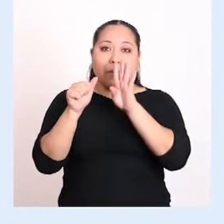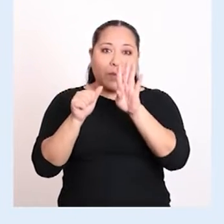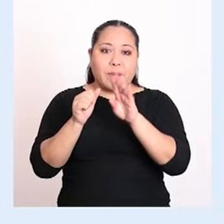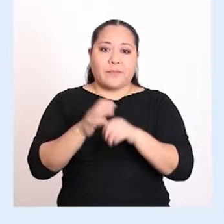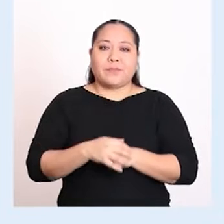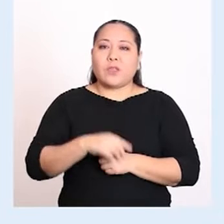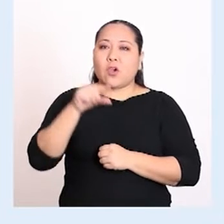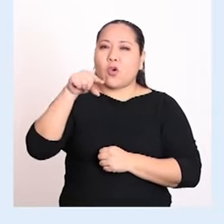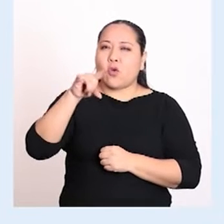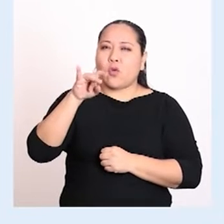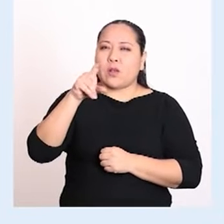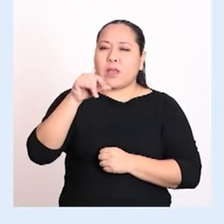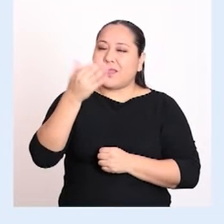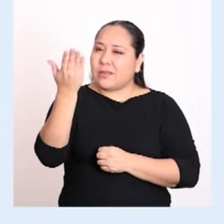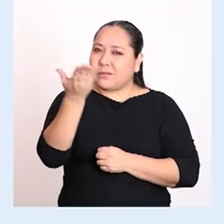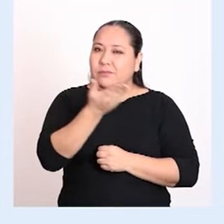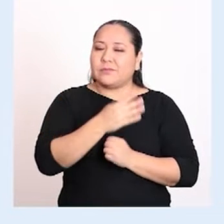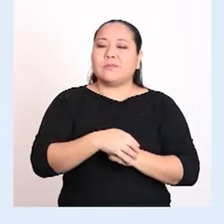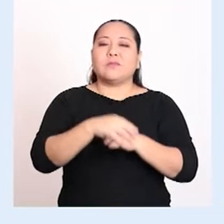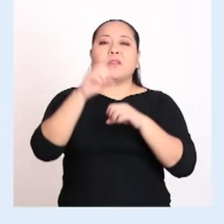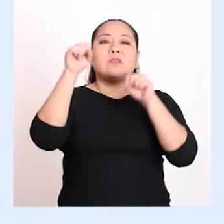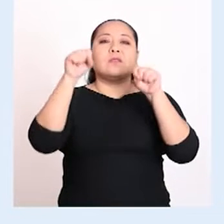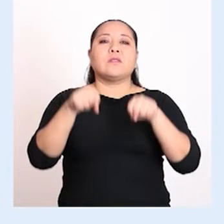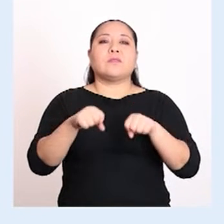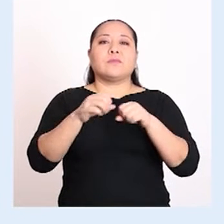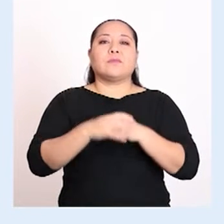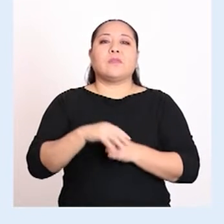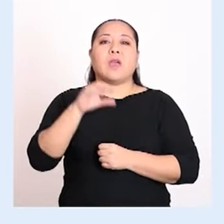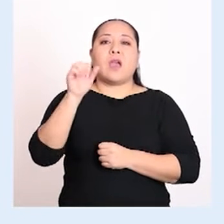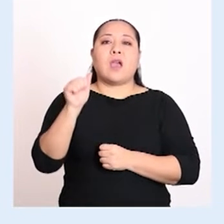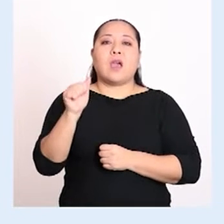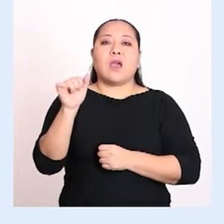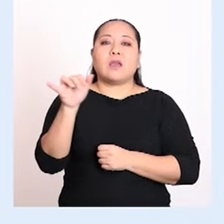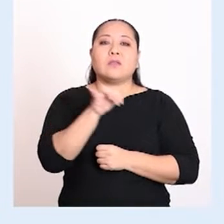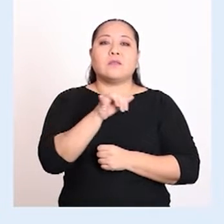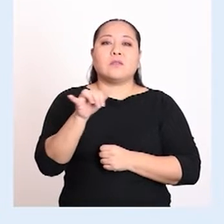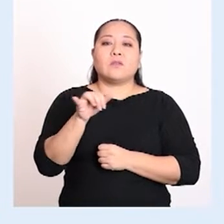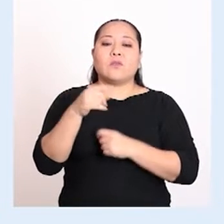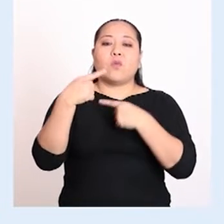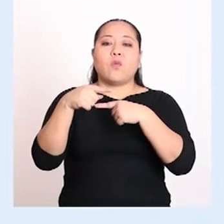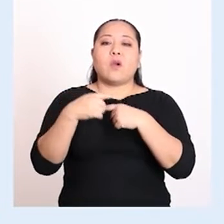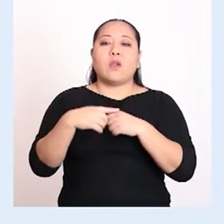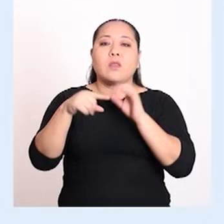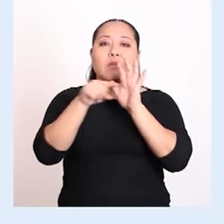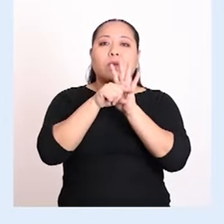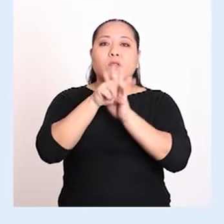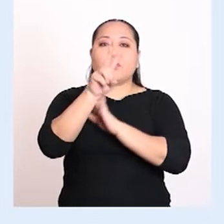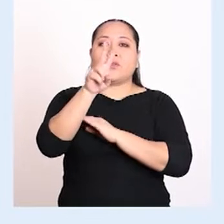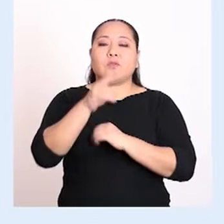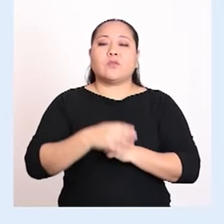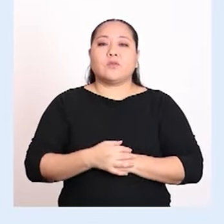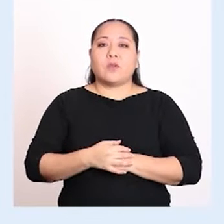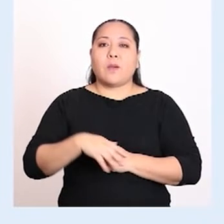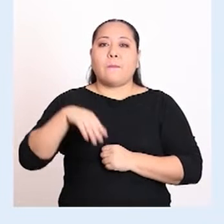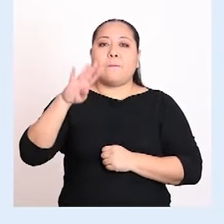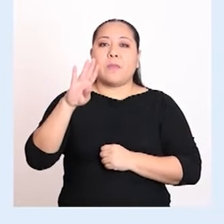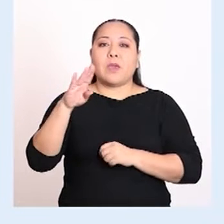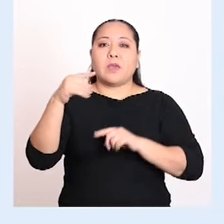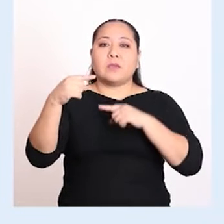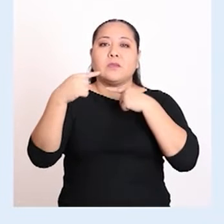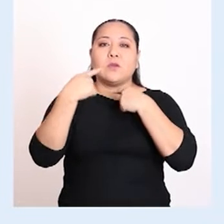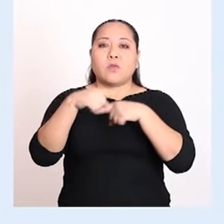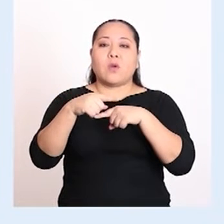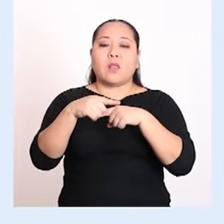Googleana, ¿nos hace los honores? Por supuesto, A es igual a menos 2, B